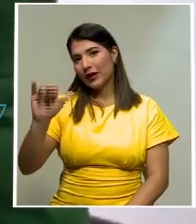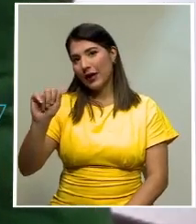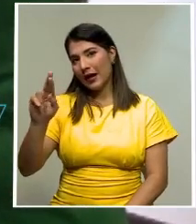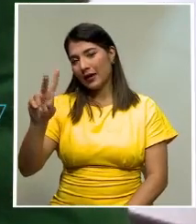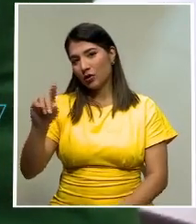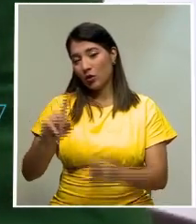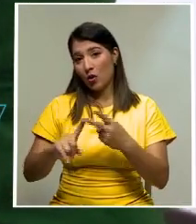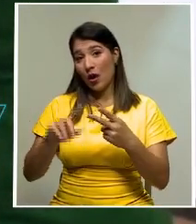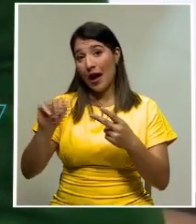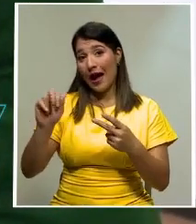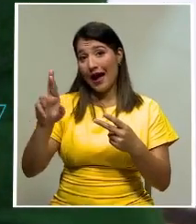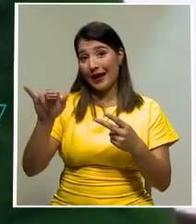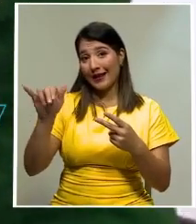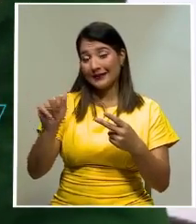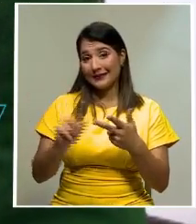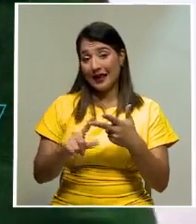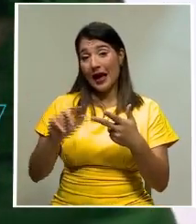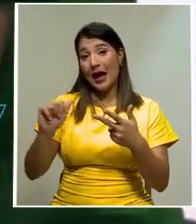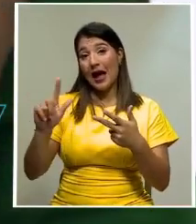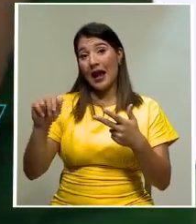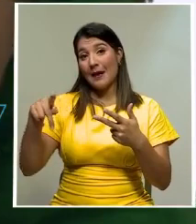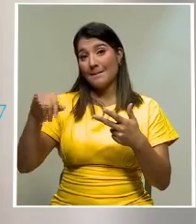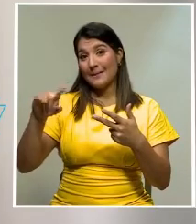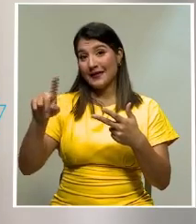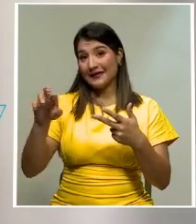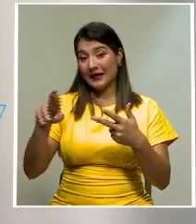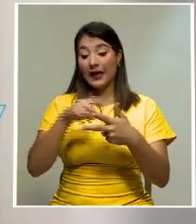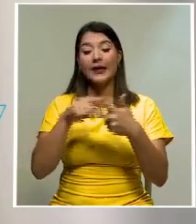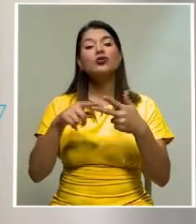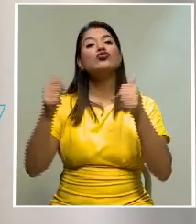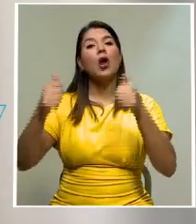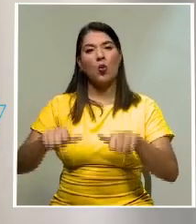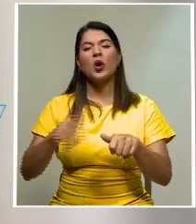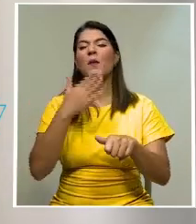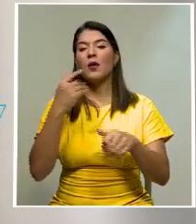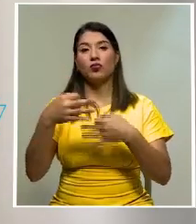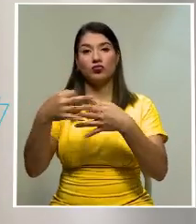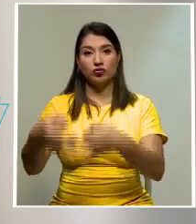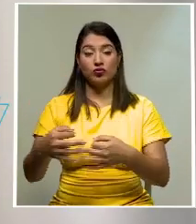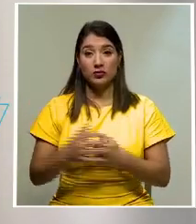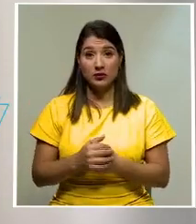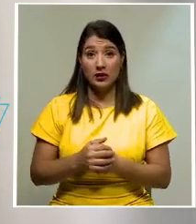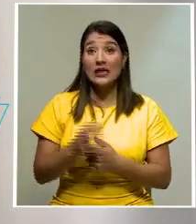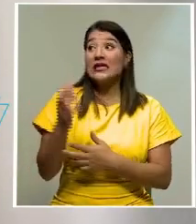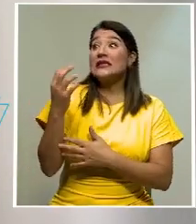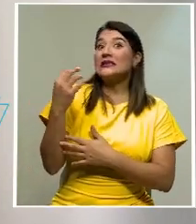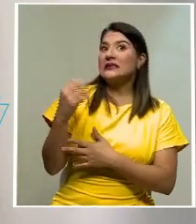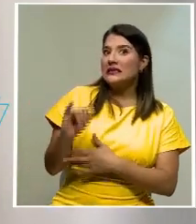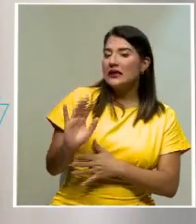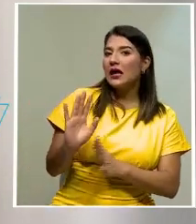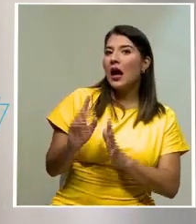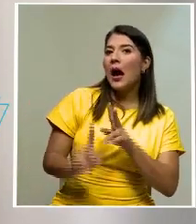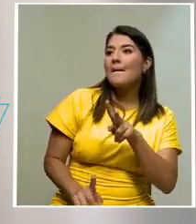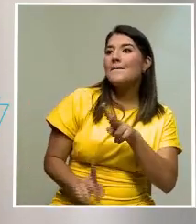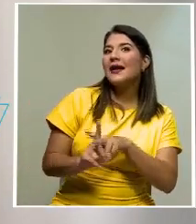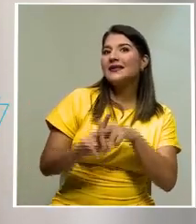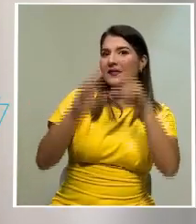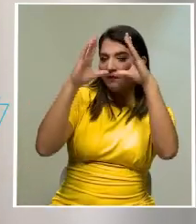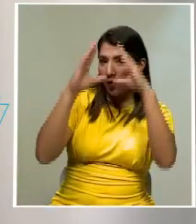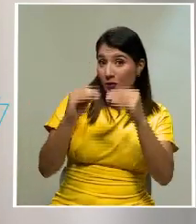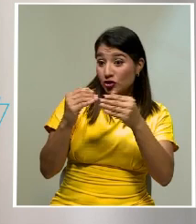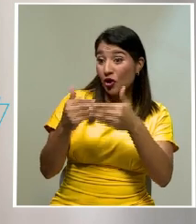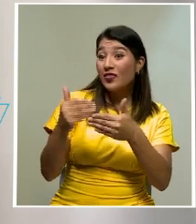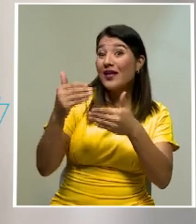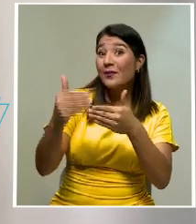Alpizar. Si hay elementos objetivos que indiquen que posterior a esa fecha van a disminuir los casos, estaríamos de